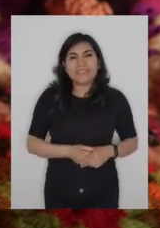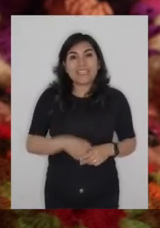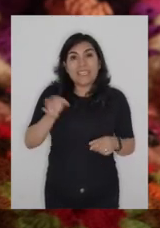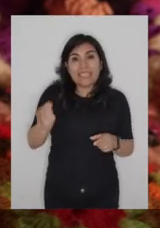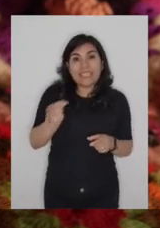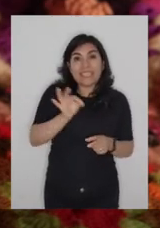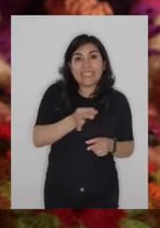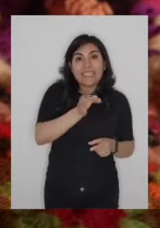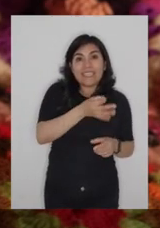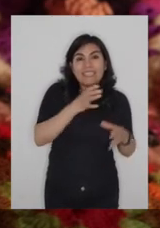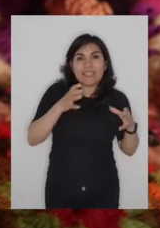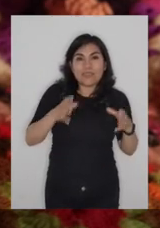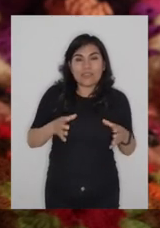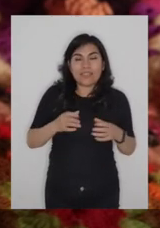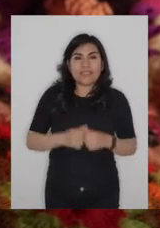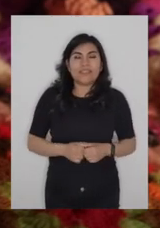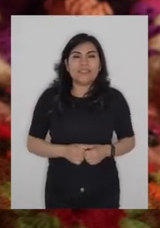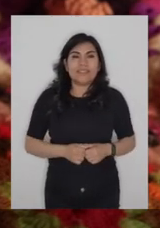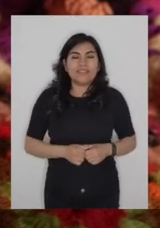Tejiendo canastos. Step.